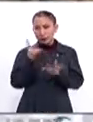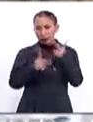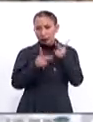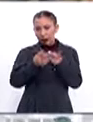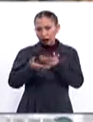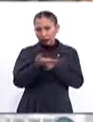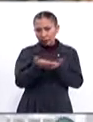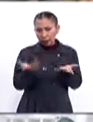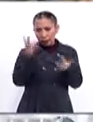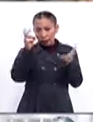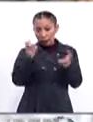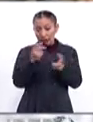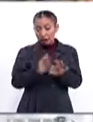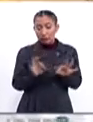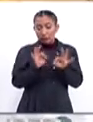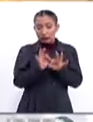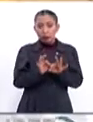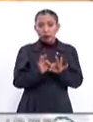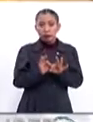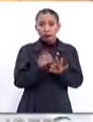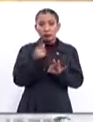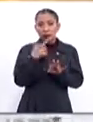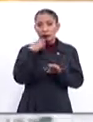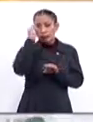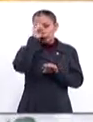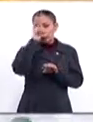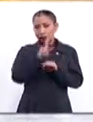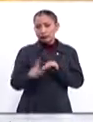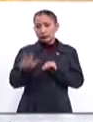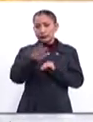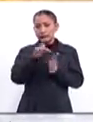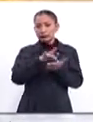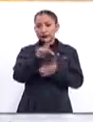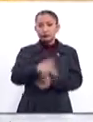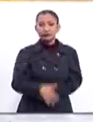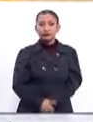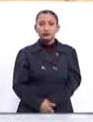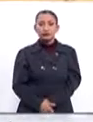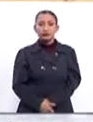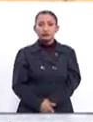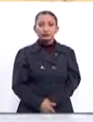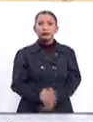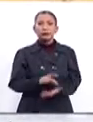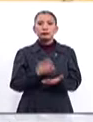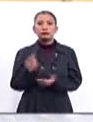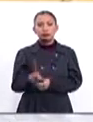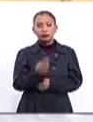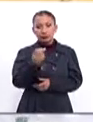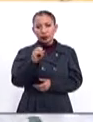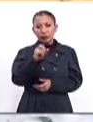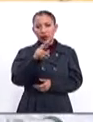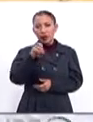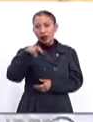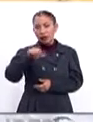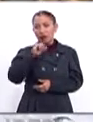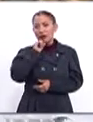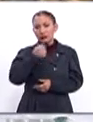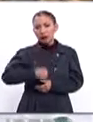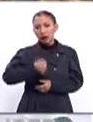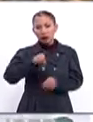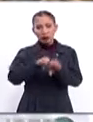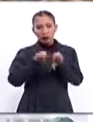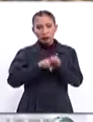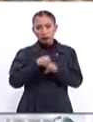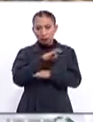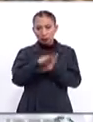platicar contigo sobre temas pues relevantes de la opinión pública. Gracias. Gracias a ustedes, Omar, Ana, saludos al equipo